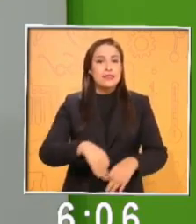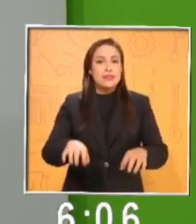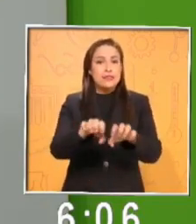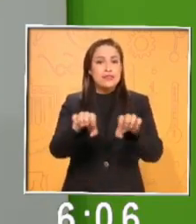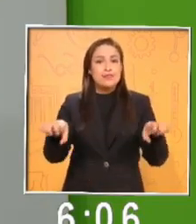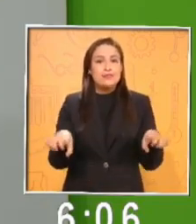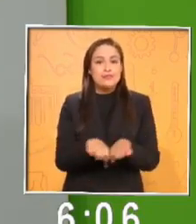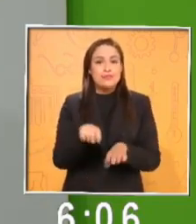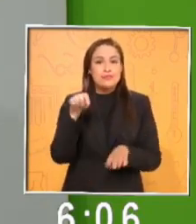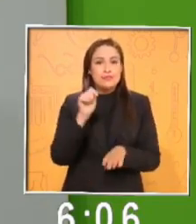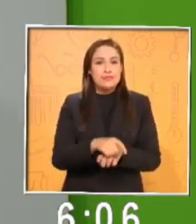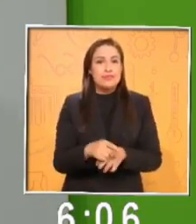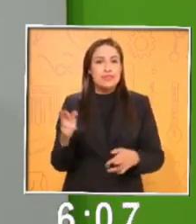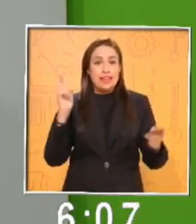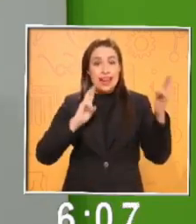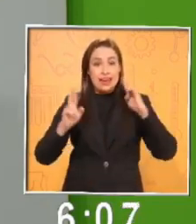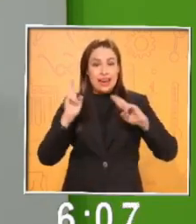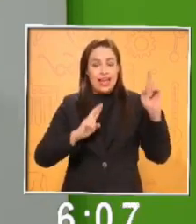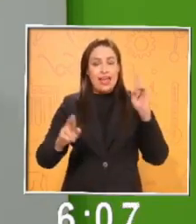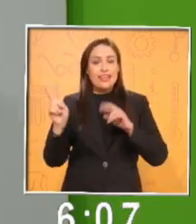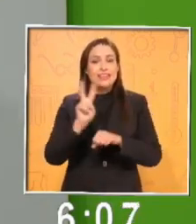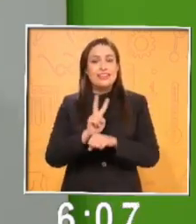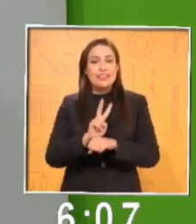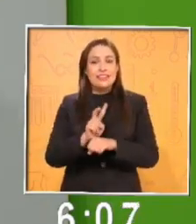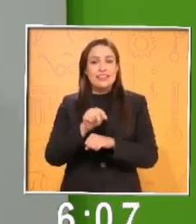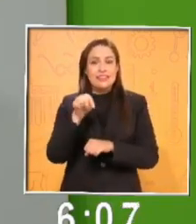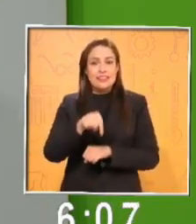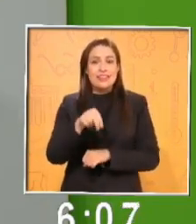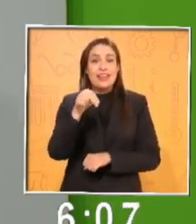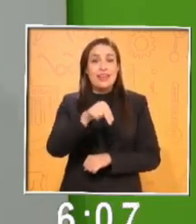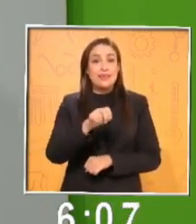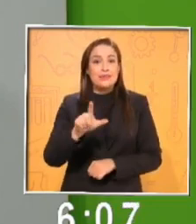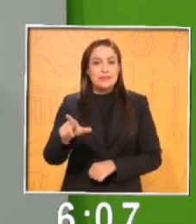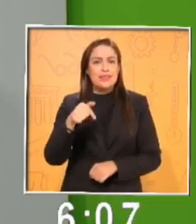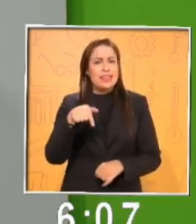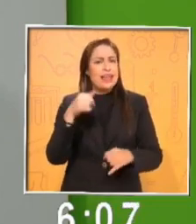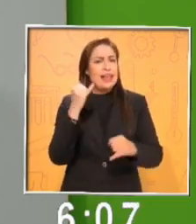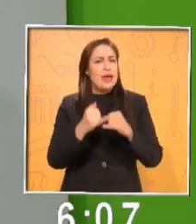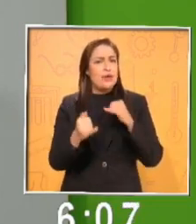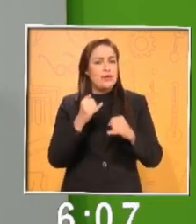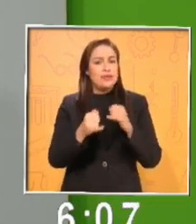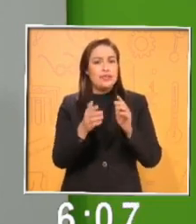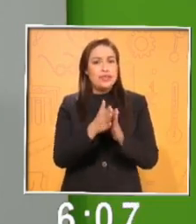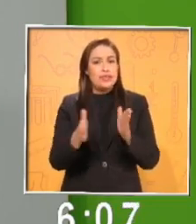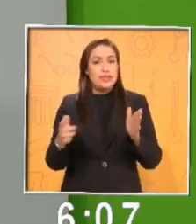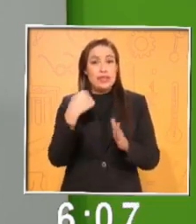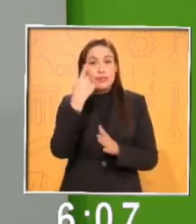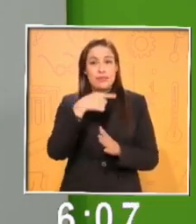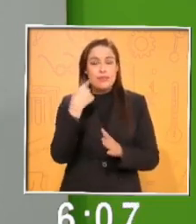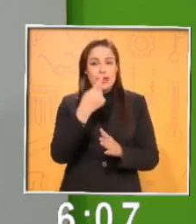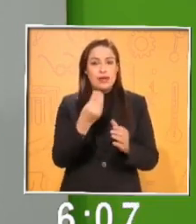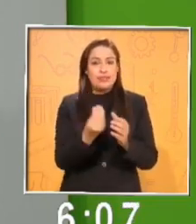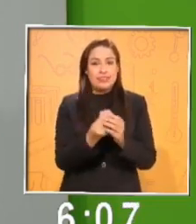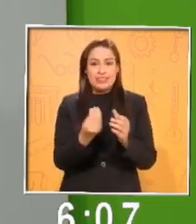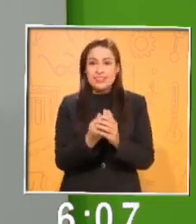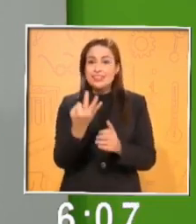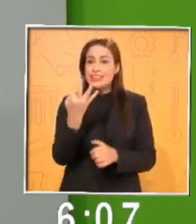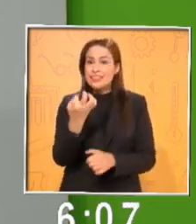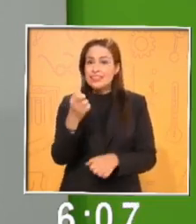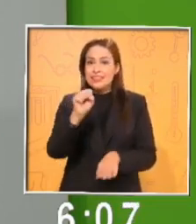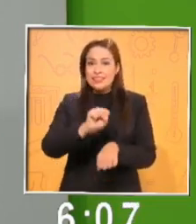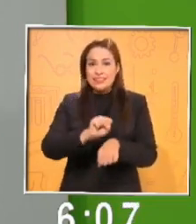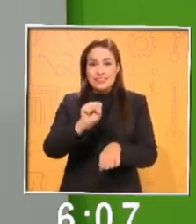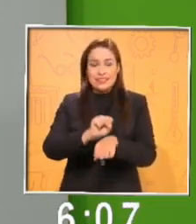del Sistema de Radio y Televisión de Nuevo León. Esta es la última hora de clases, pertenece al grupo de tercero de